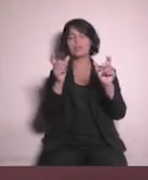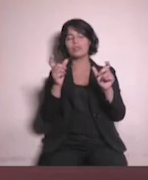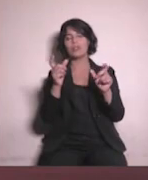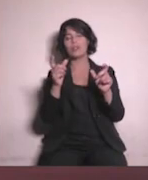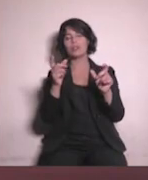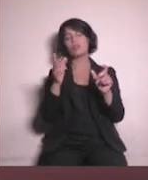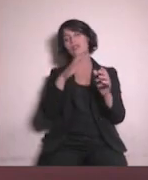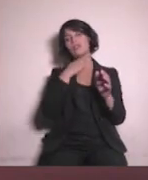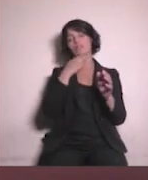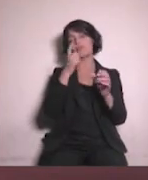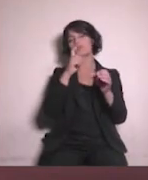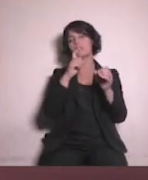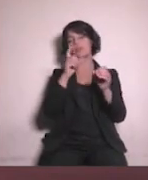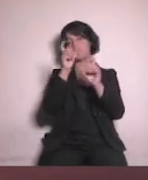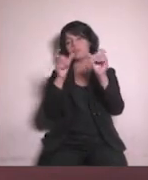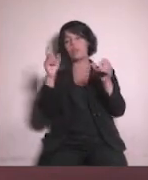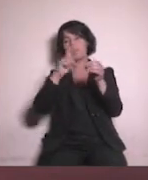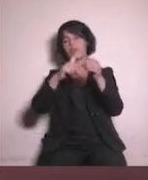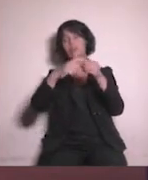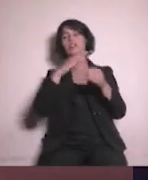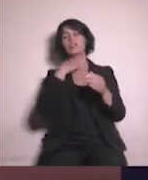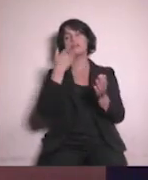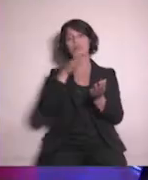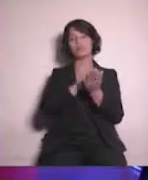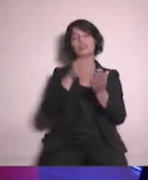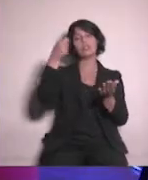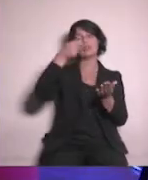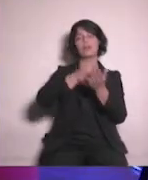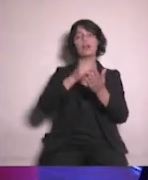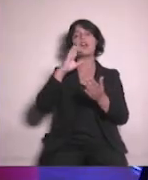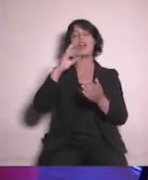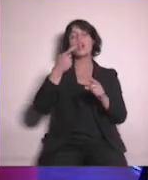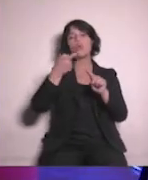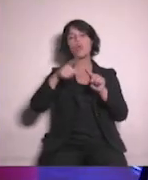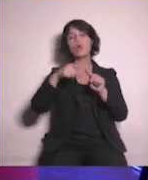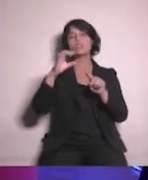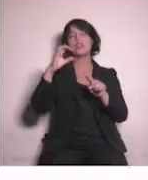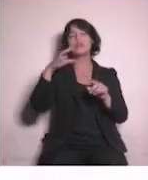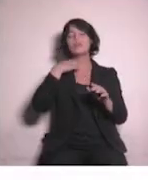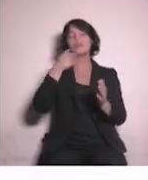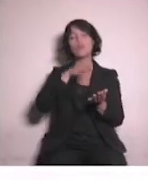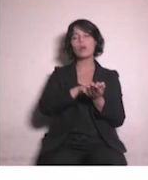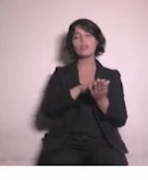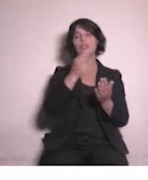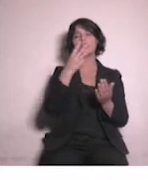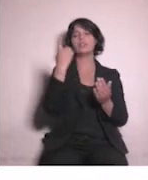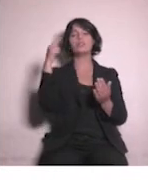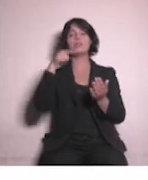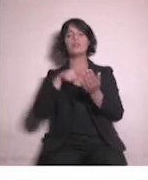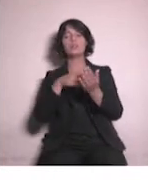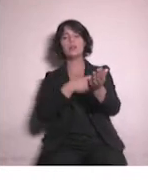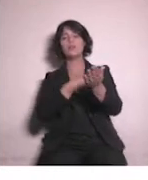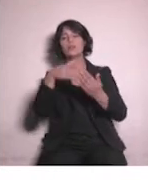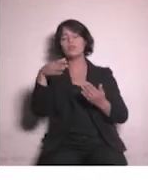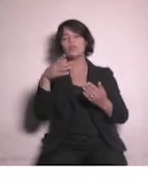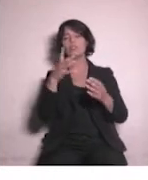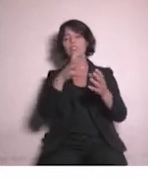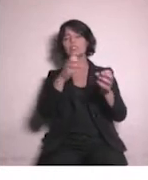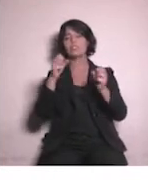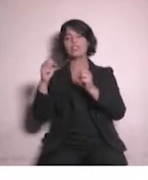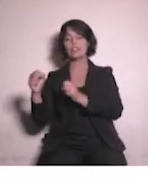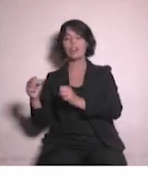clientes nuestros que han fallecido y que se paga la cuota mortuoria. 31.000 millones se han retirado